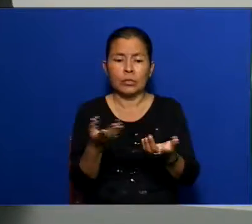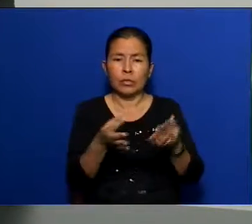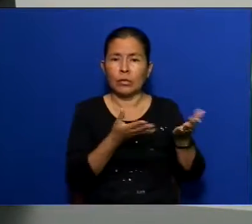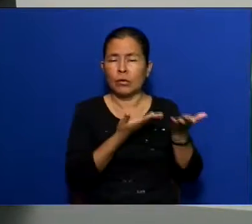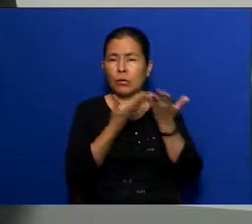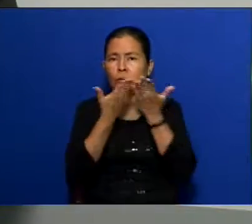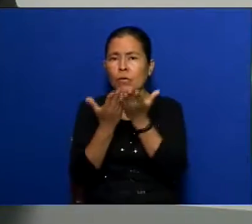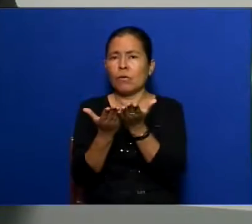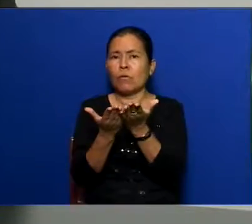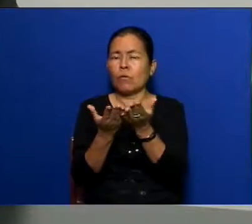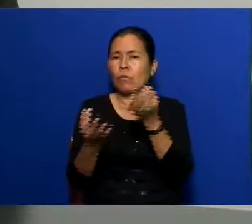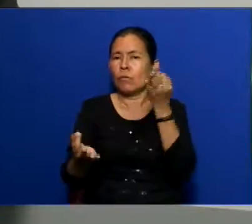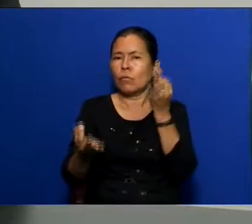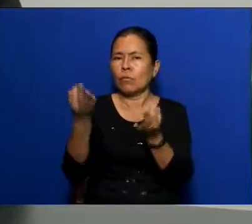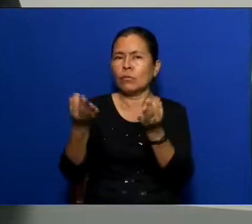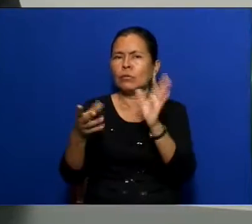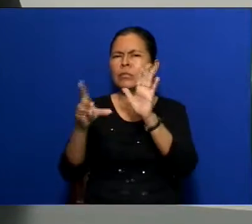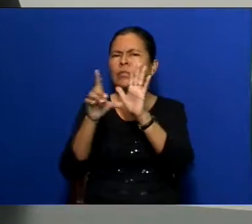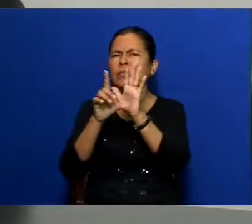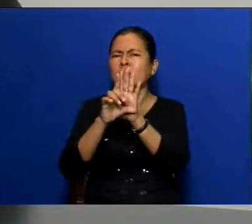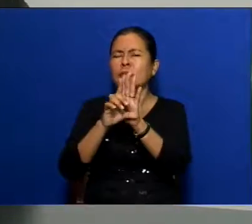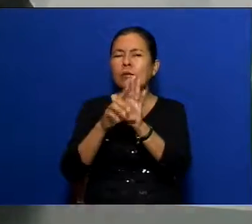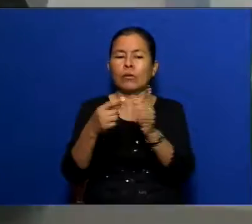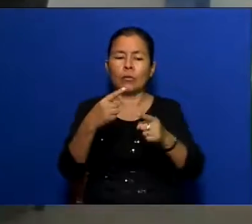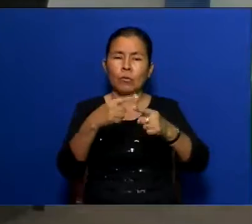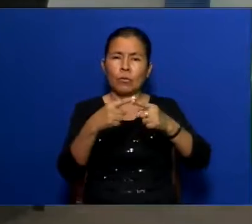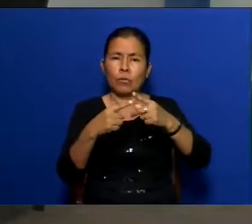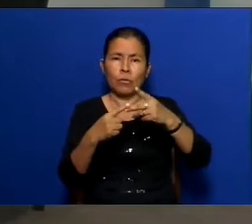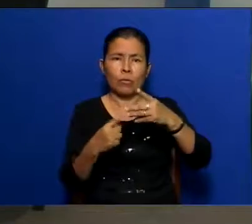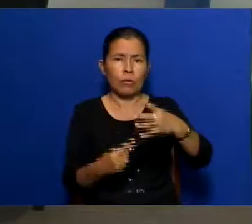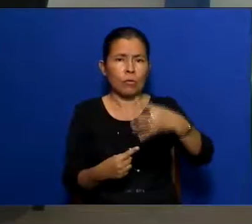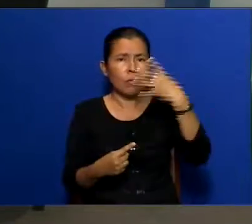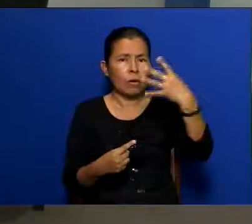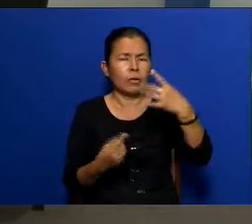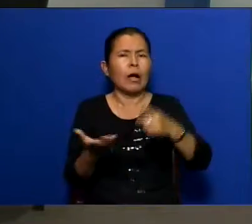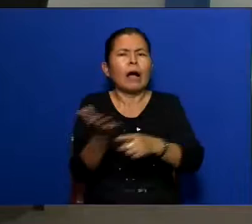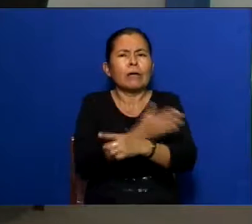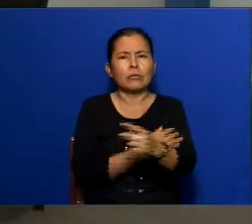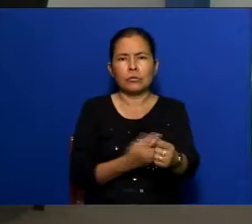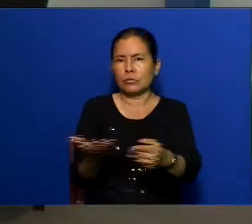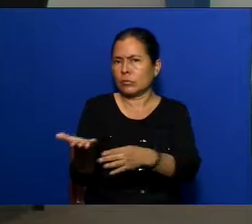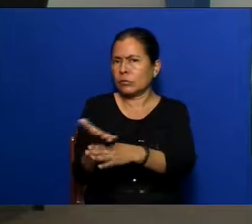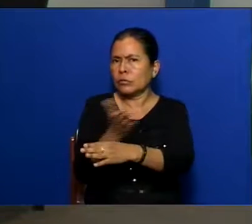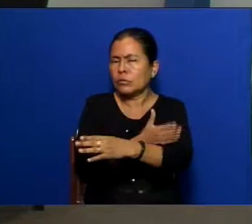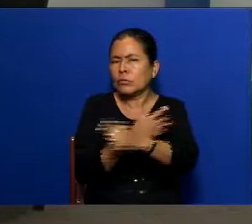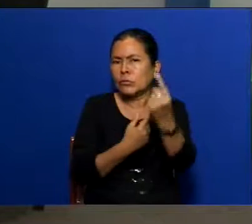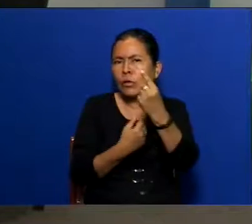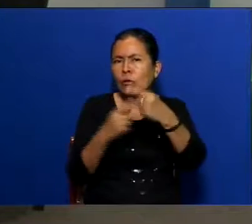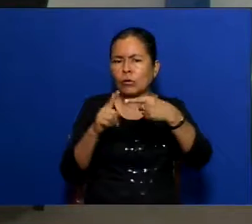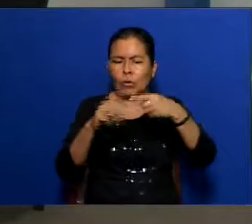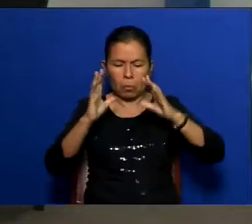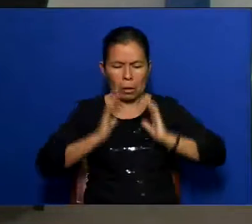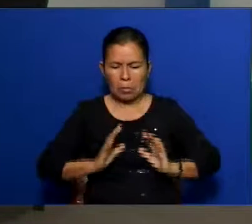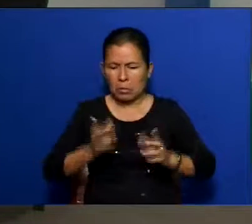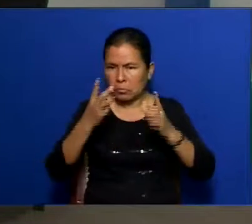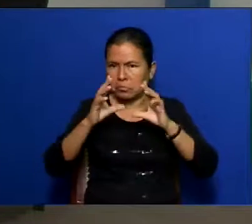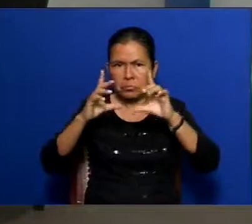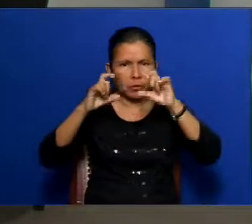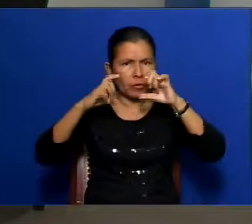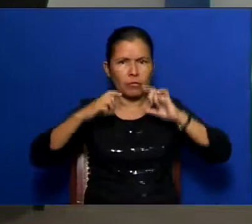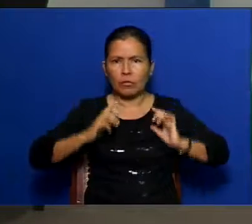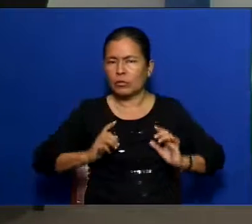de justicia 4 elementos de prueba que antes solo se aportaba uno, porque es las lesiones físicas, si las